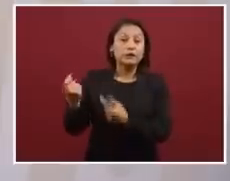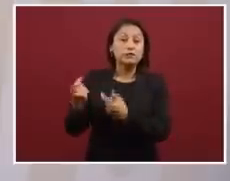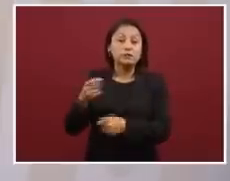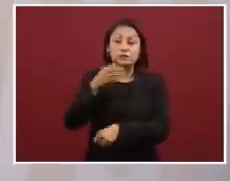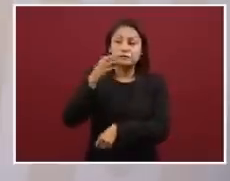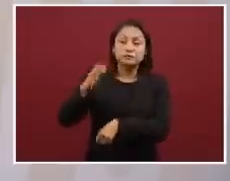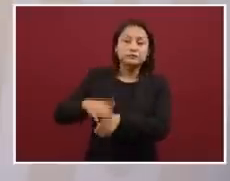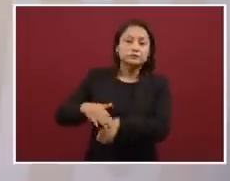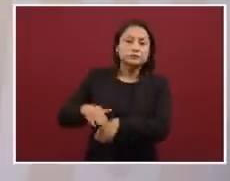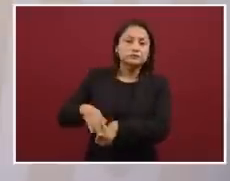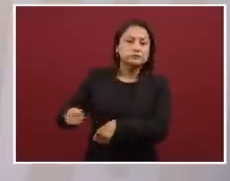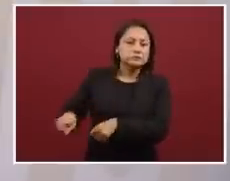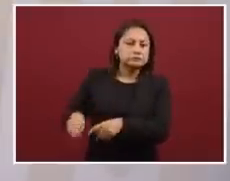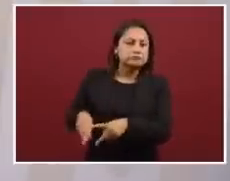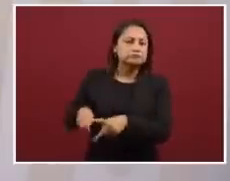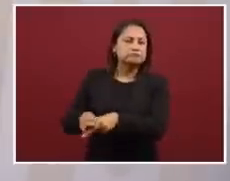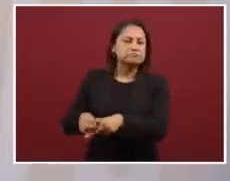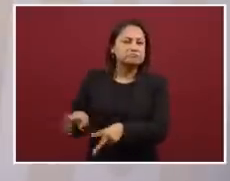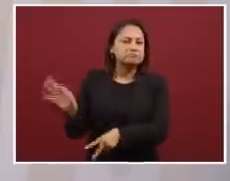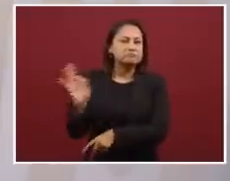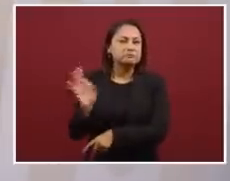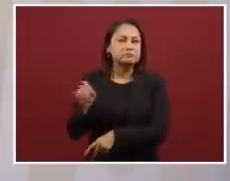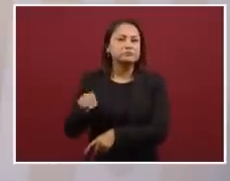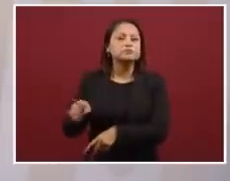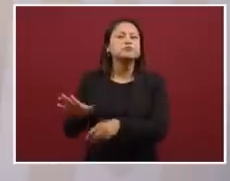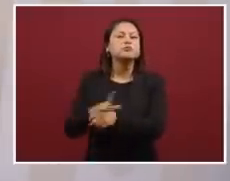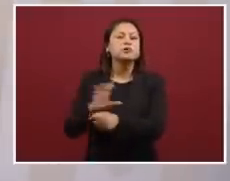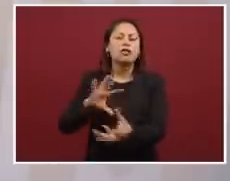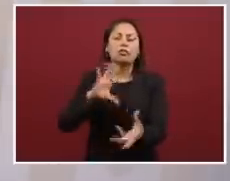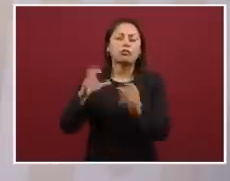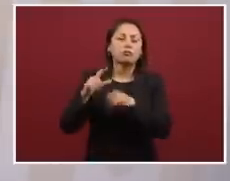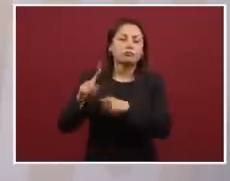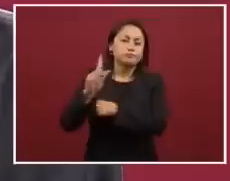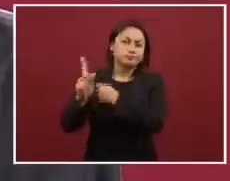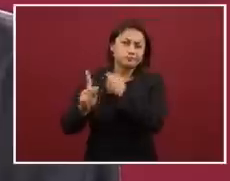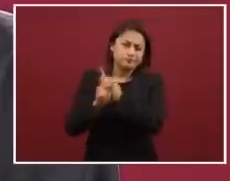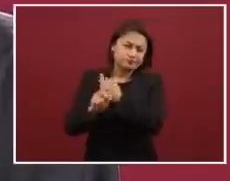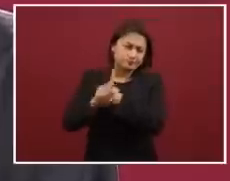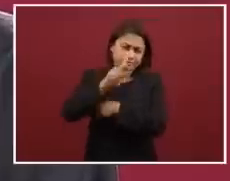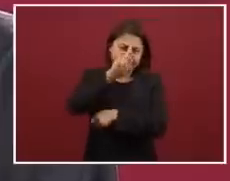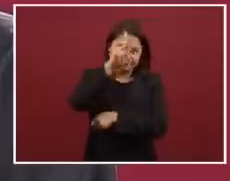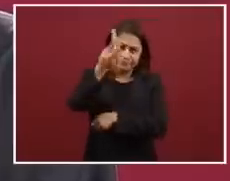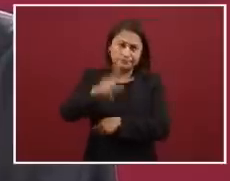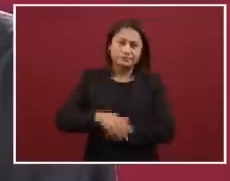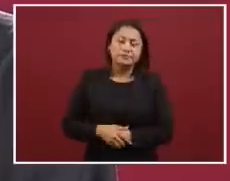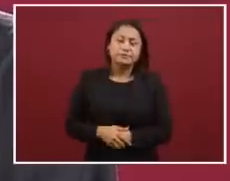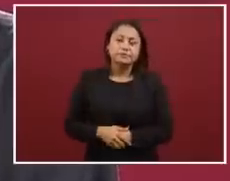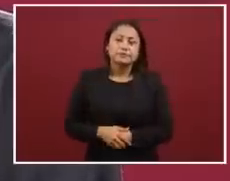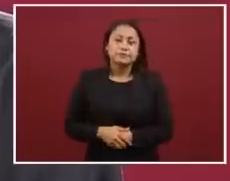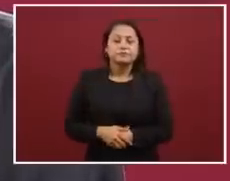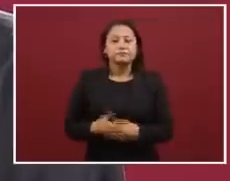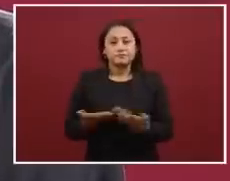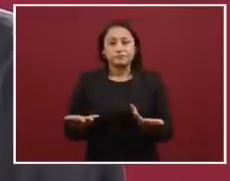a sus vidas, porque hay mucha violencia. Entonces, yo